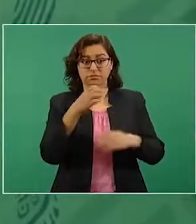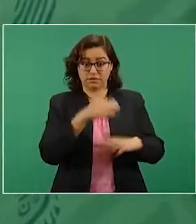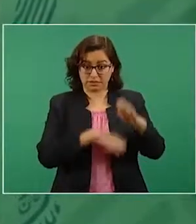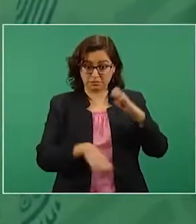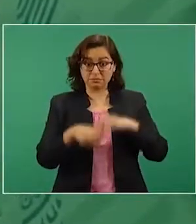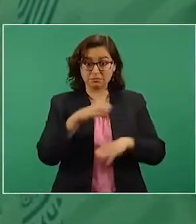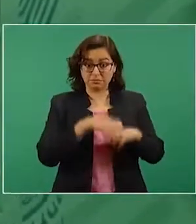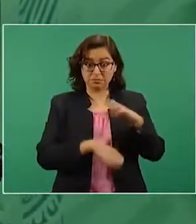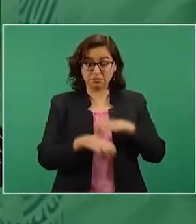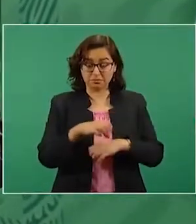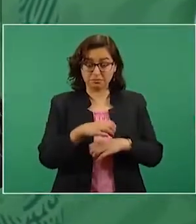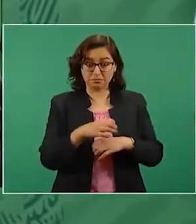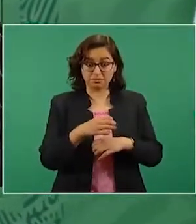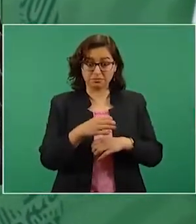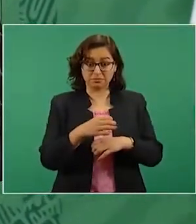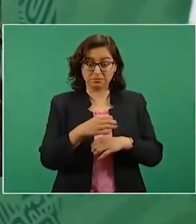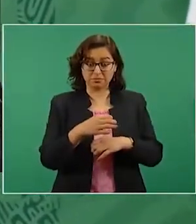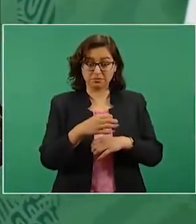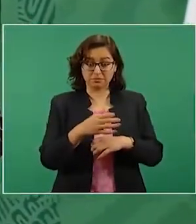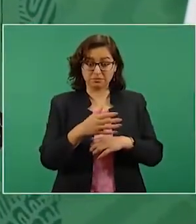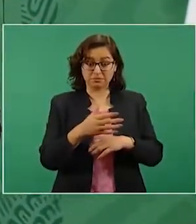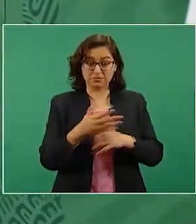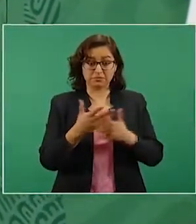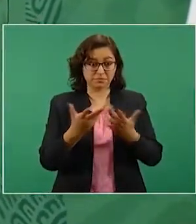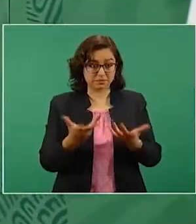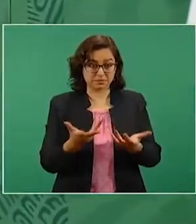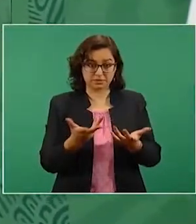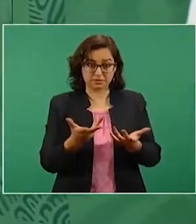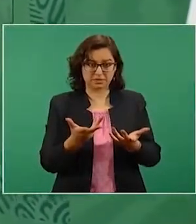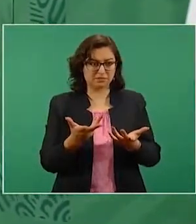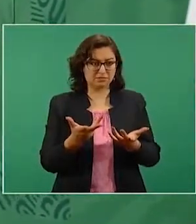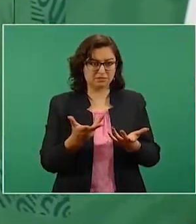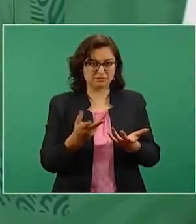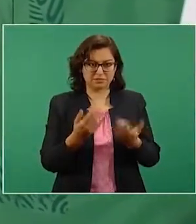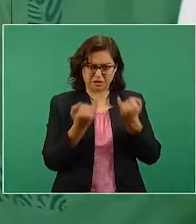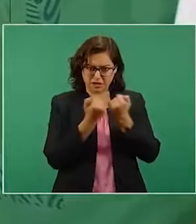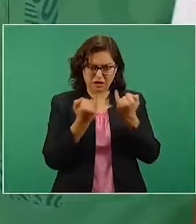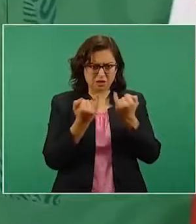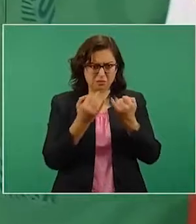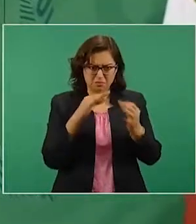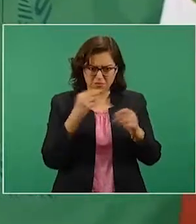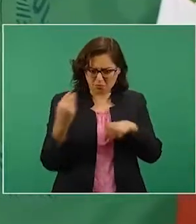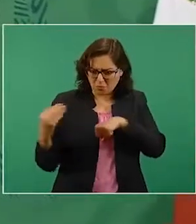hagan lo mismo que hacen en Canadá.